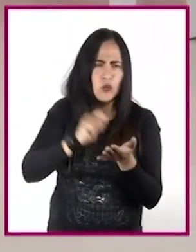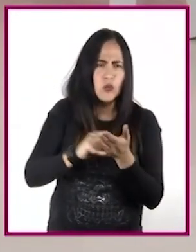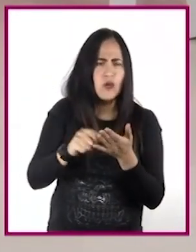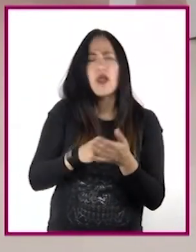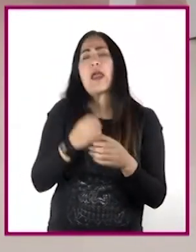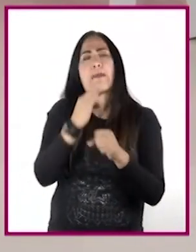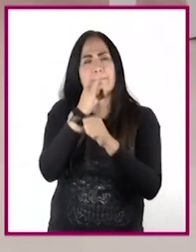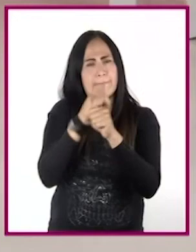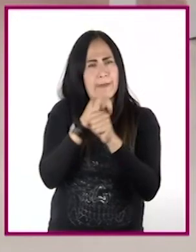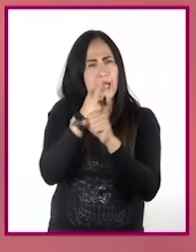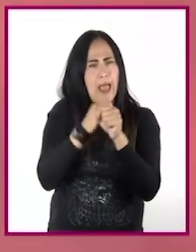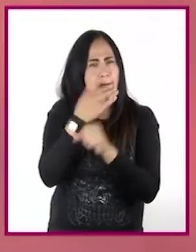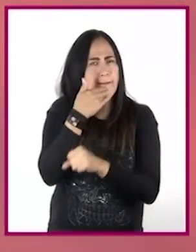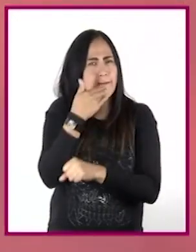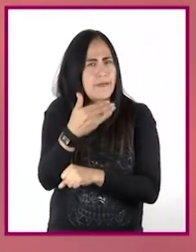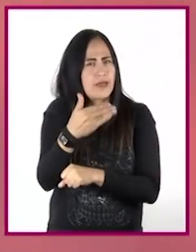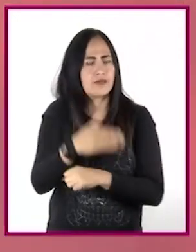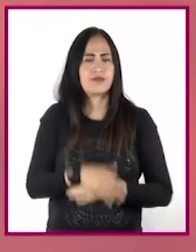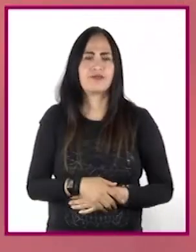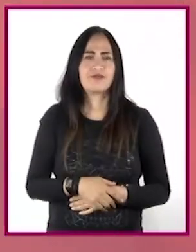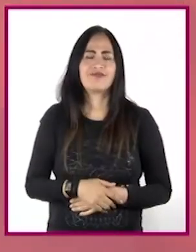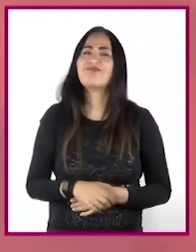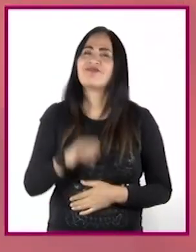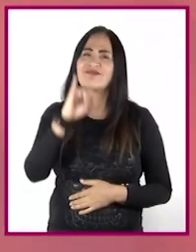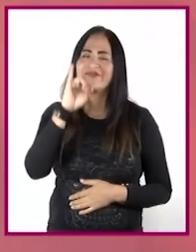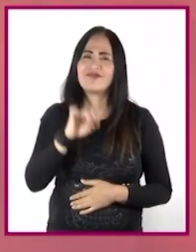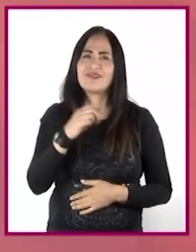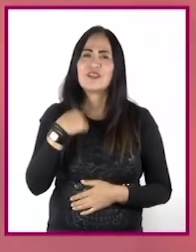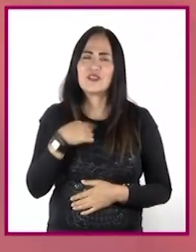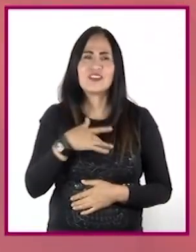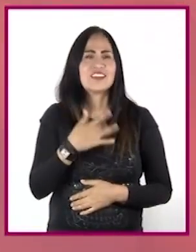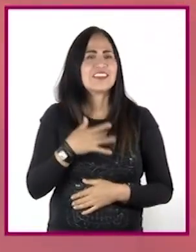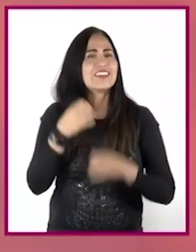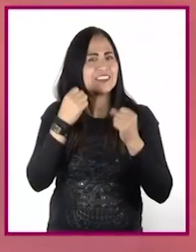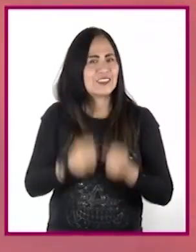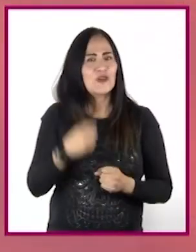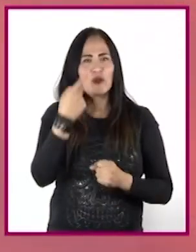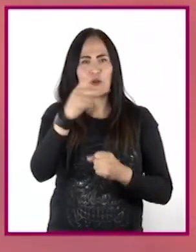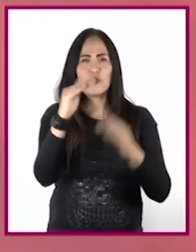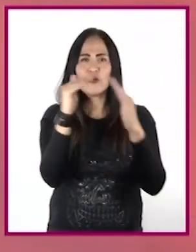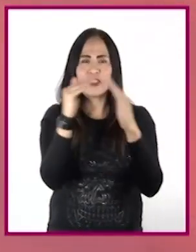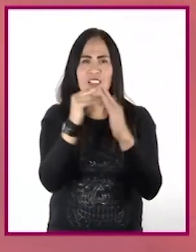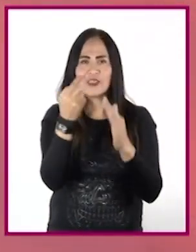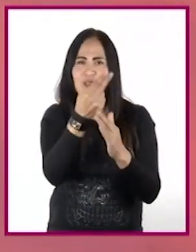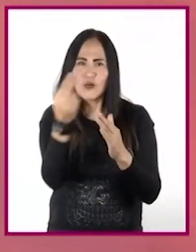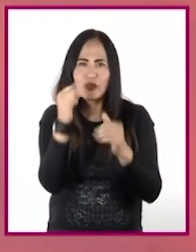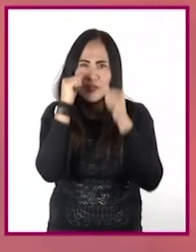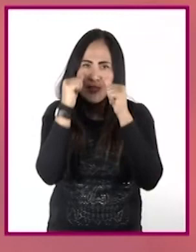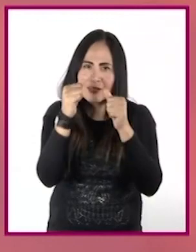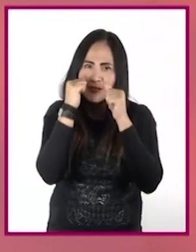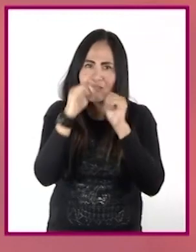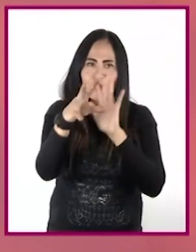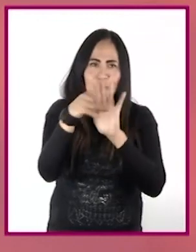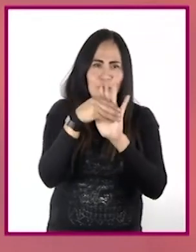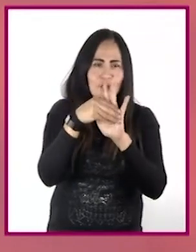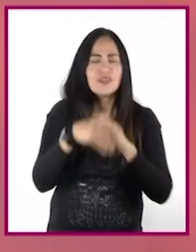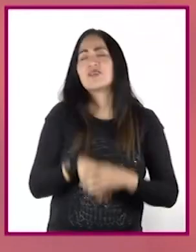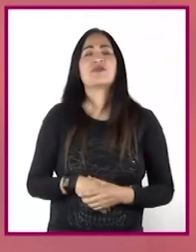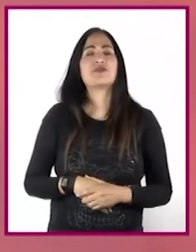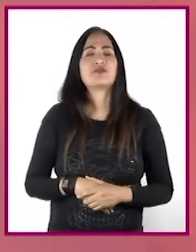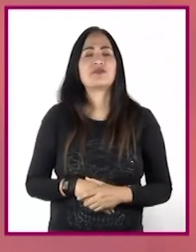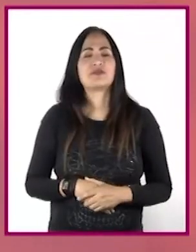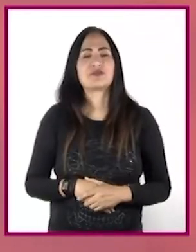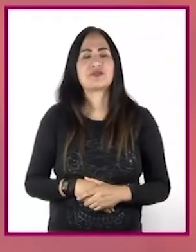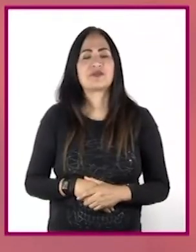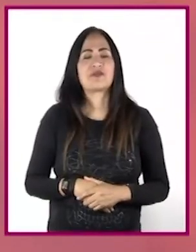investigación correspondiente. Así es, y estoy seguro de que allá en casa siguieron nuestra actividad y además se les